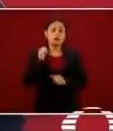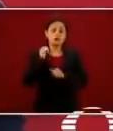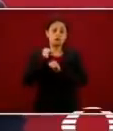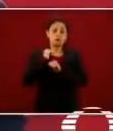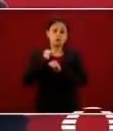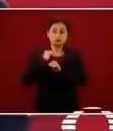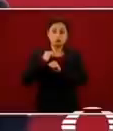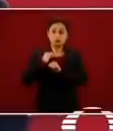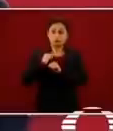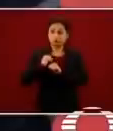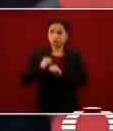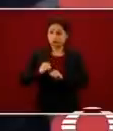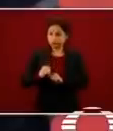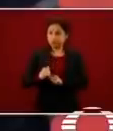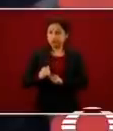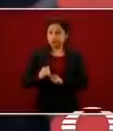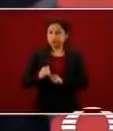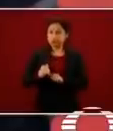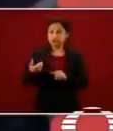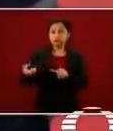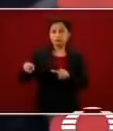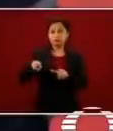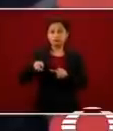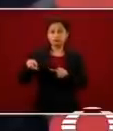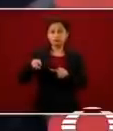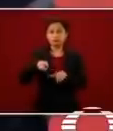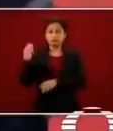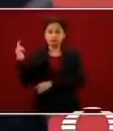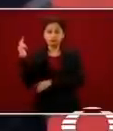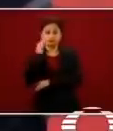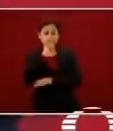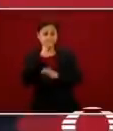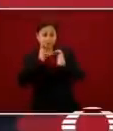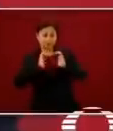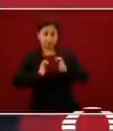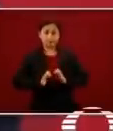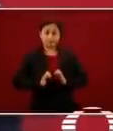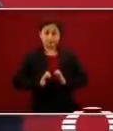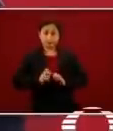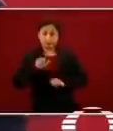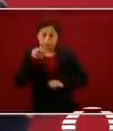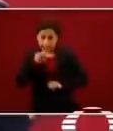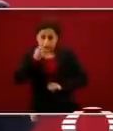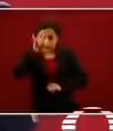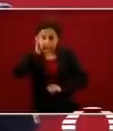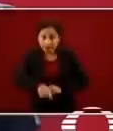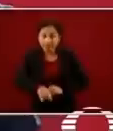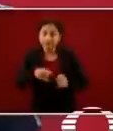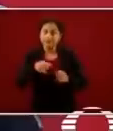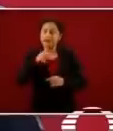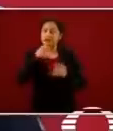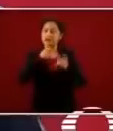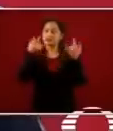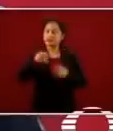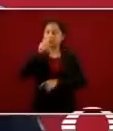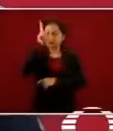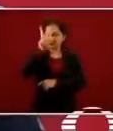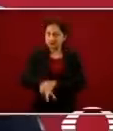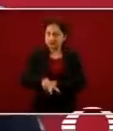se trasladaba en aviones de lujo así tiene que empezar y uno de ellos